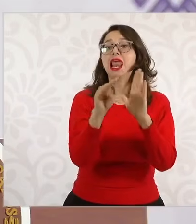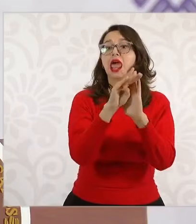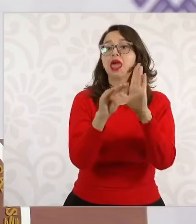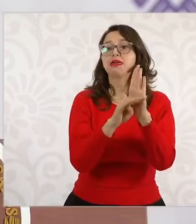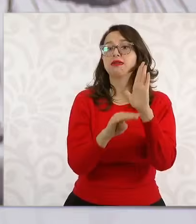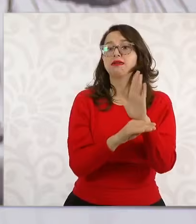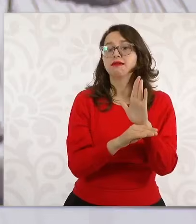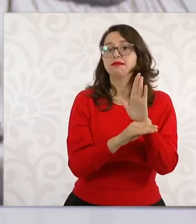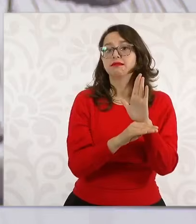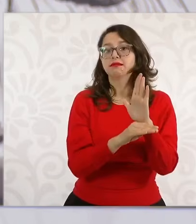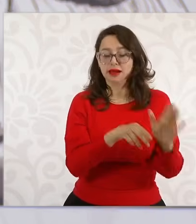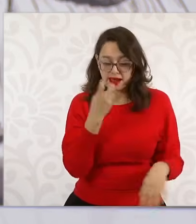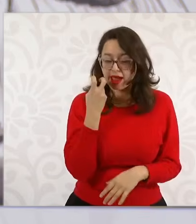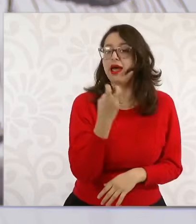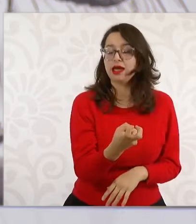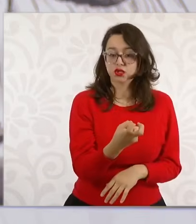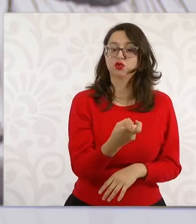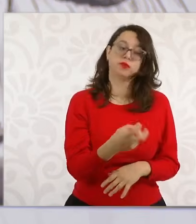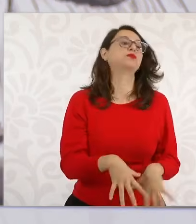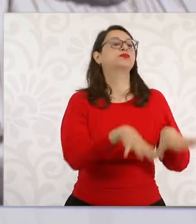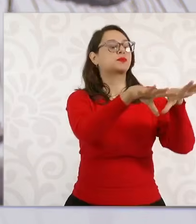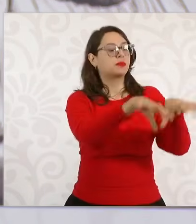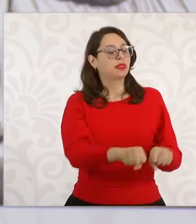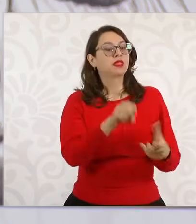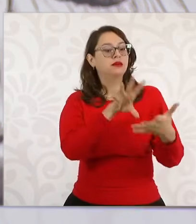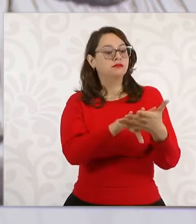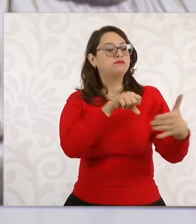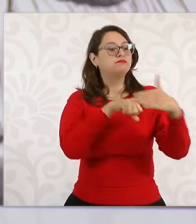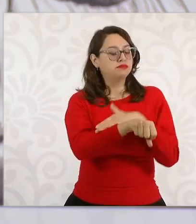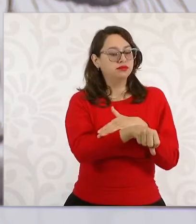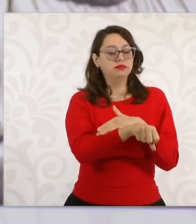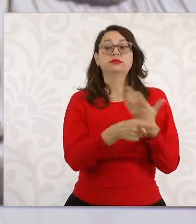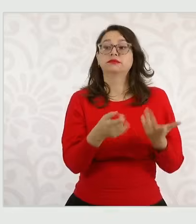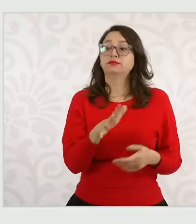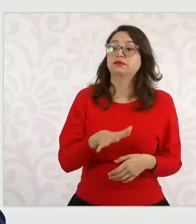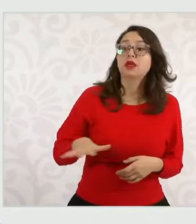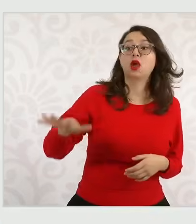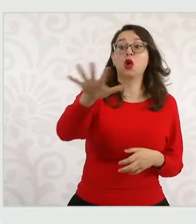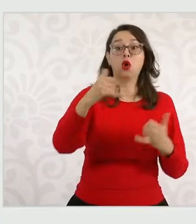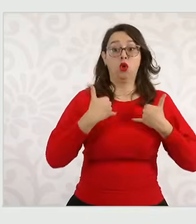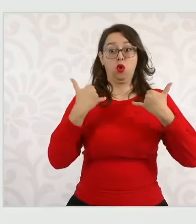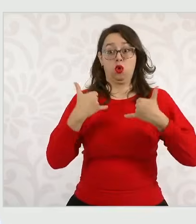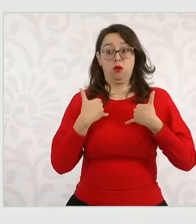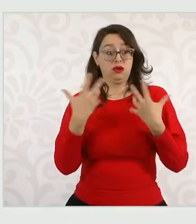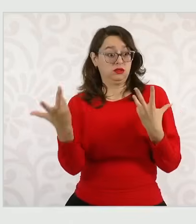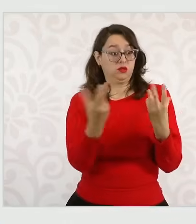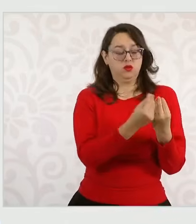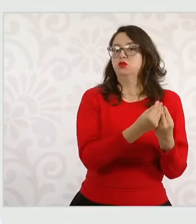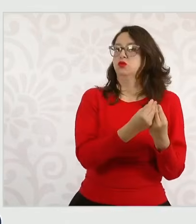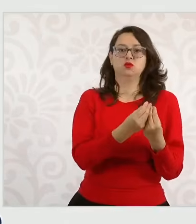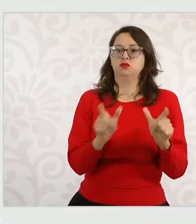detención. Y al mismo tiempo atender las causas, que los jóvenes no se acerquen a los